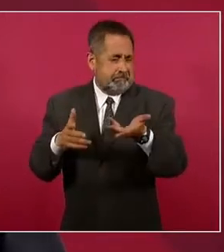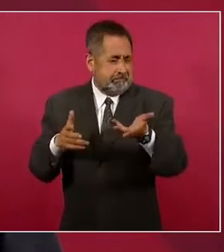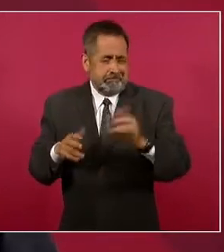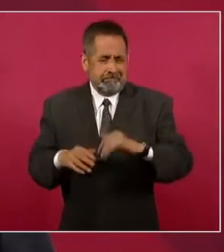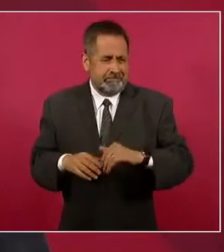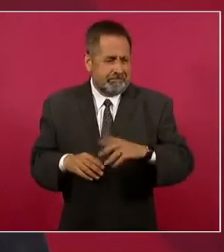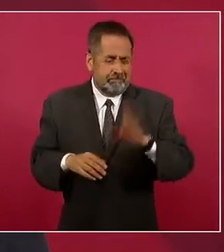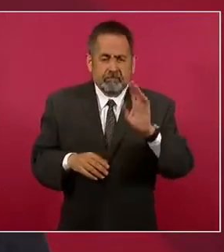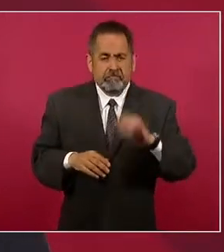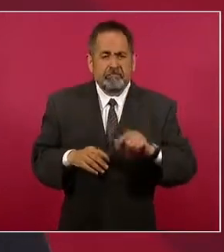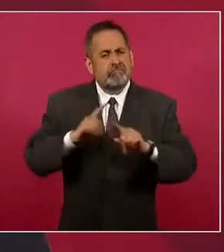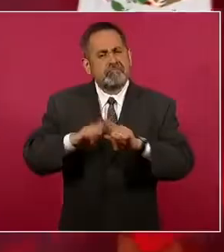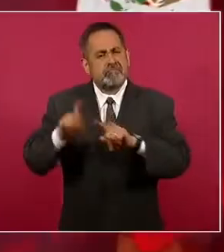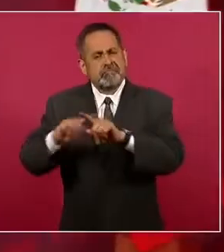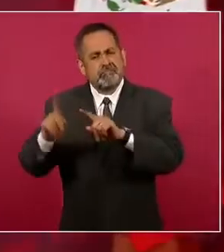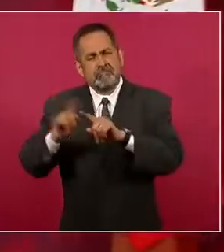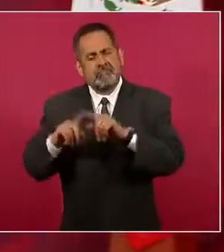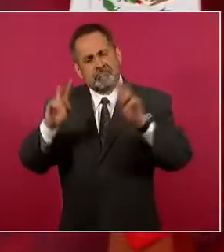Hay varios